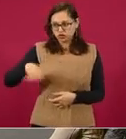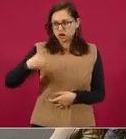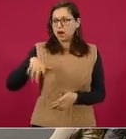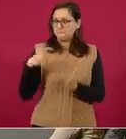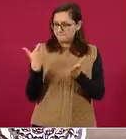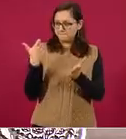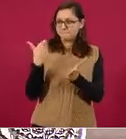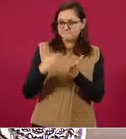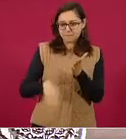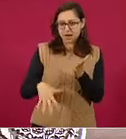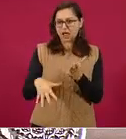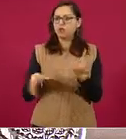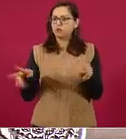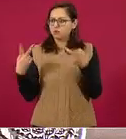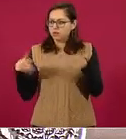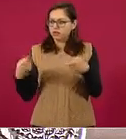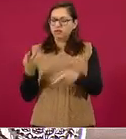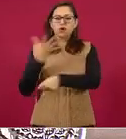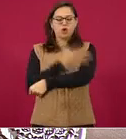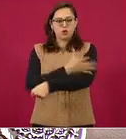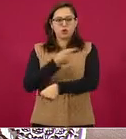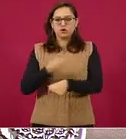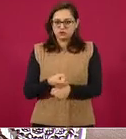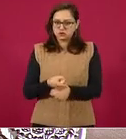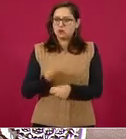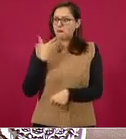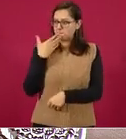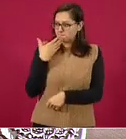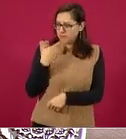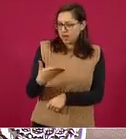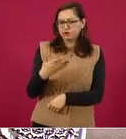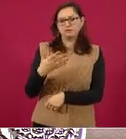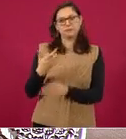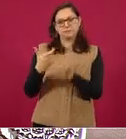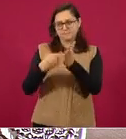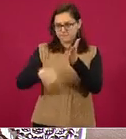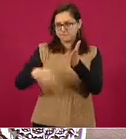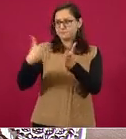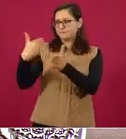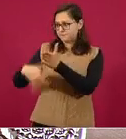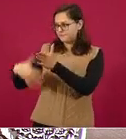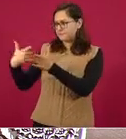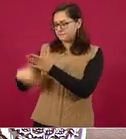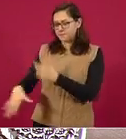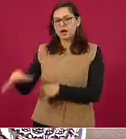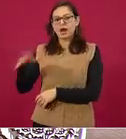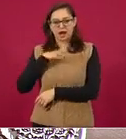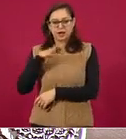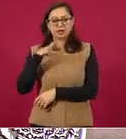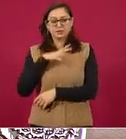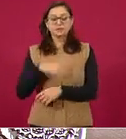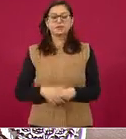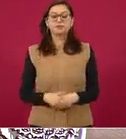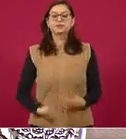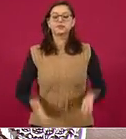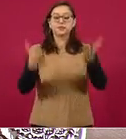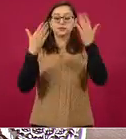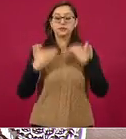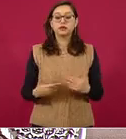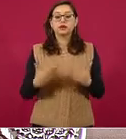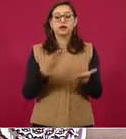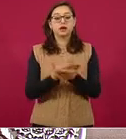proveedor honesto que nos dé de manera económica estos productos básicos. ¿Y quién es quién? En las